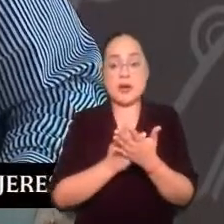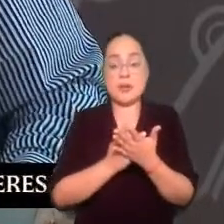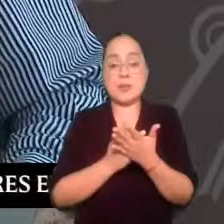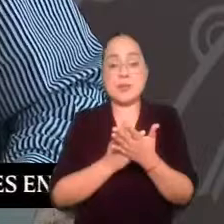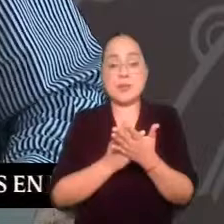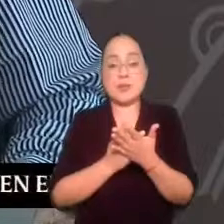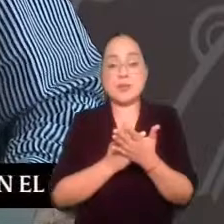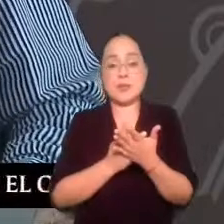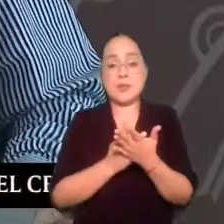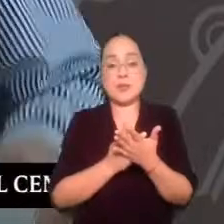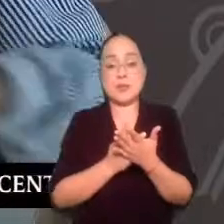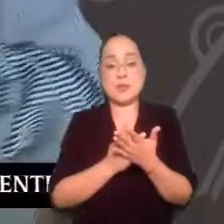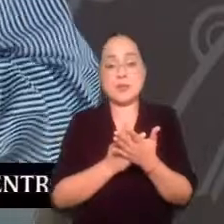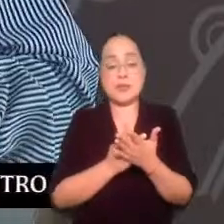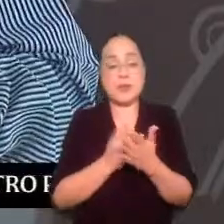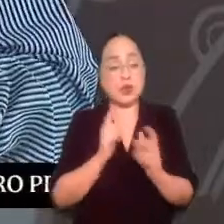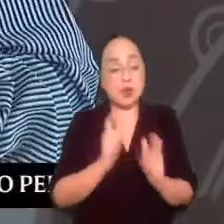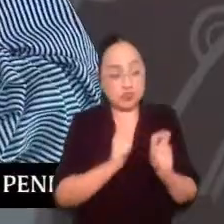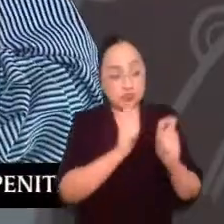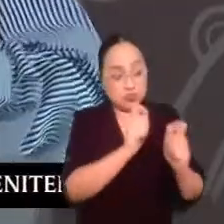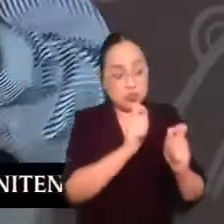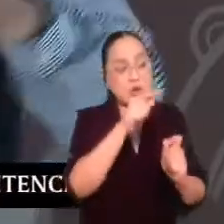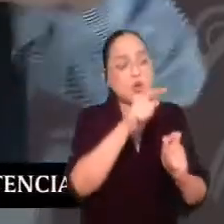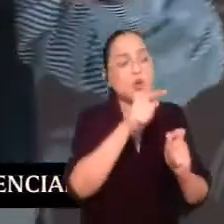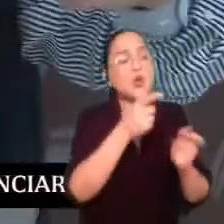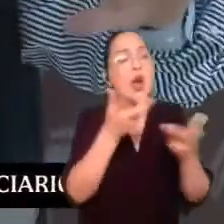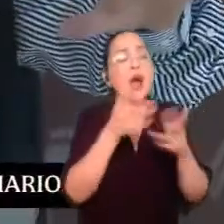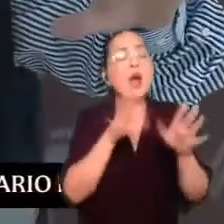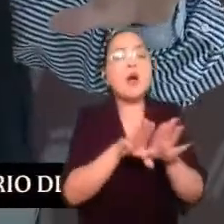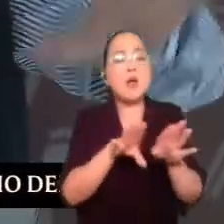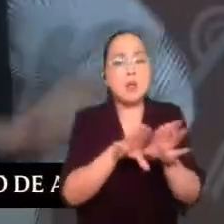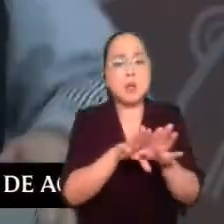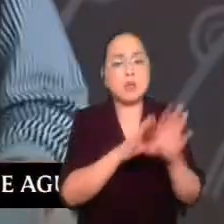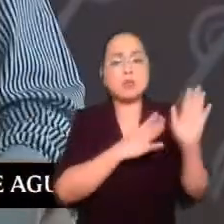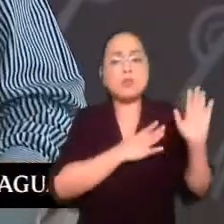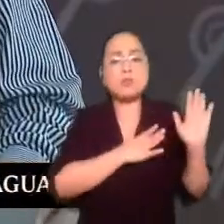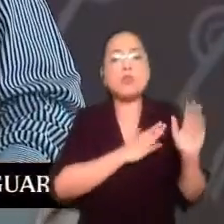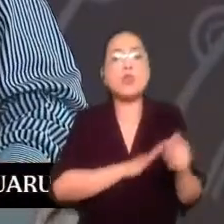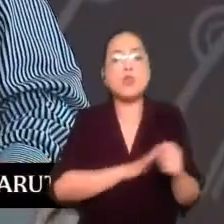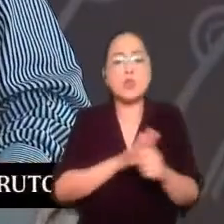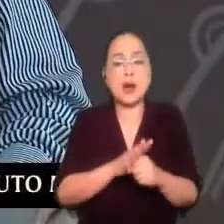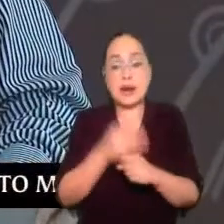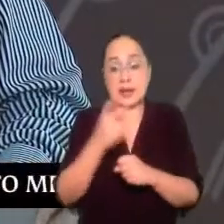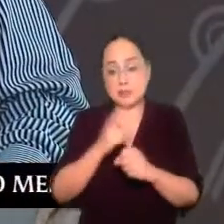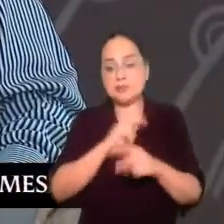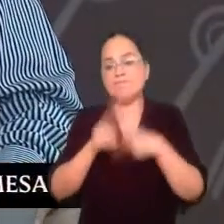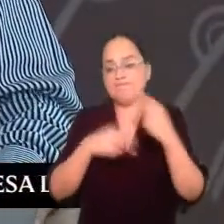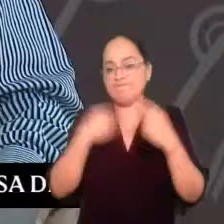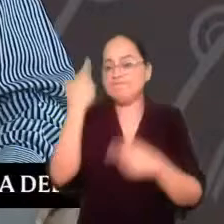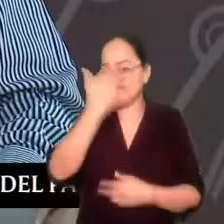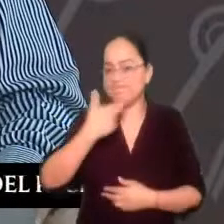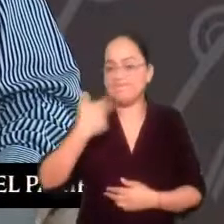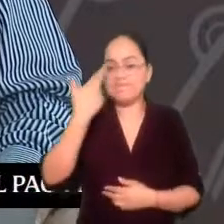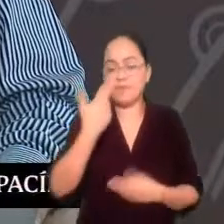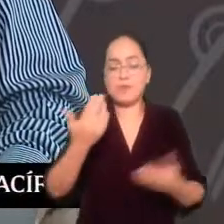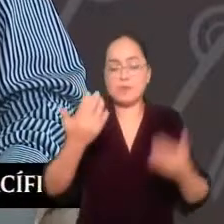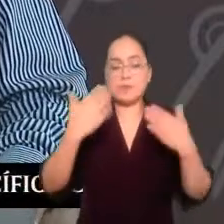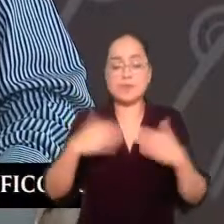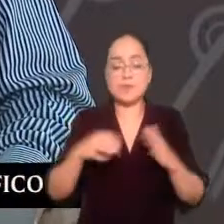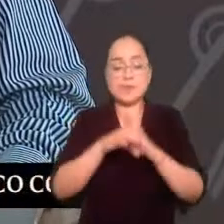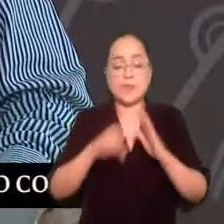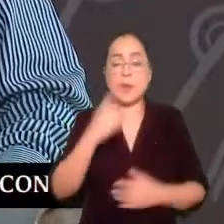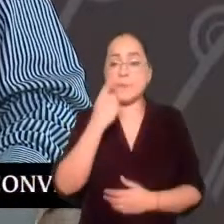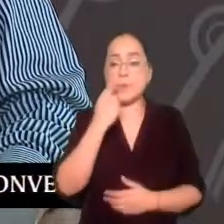te comprometes. Es decir, ese es un tema que tenemos que ir revisando. En el caso de los policías